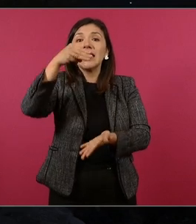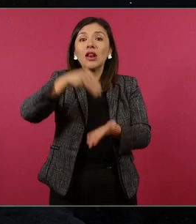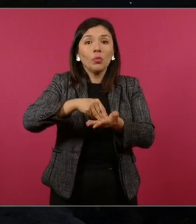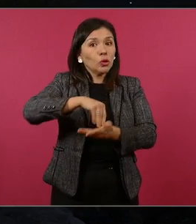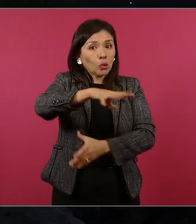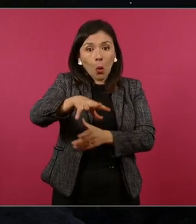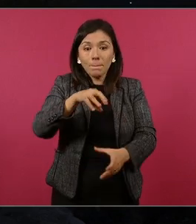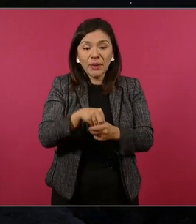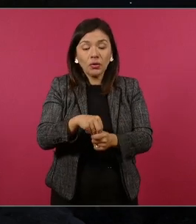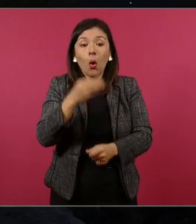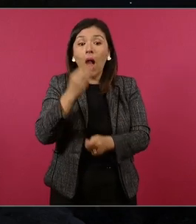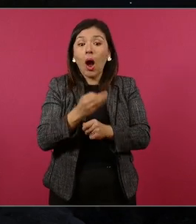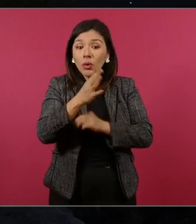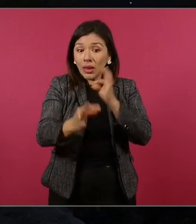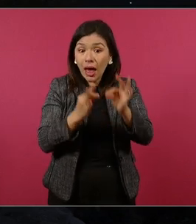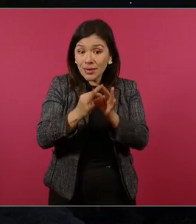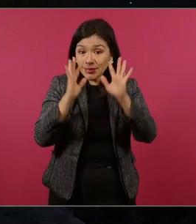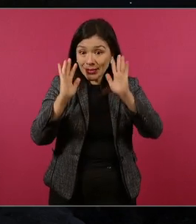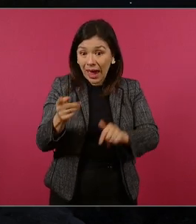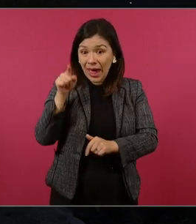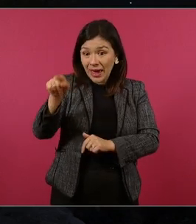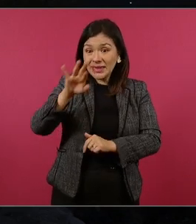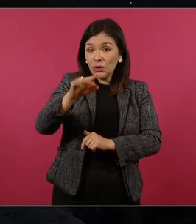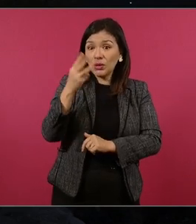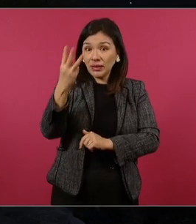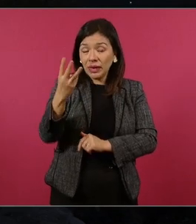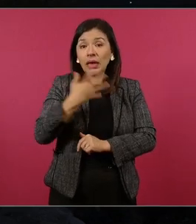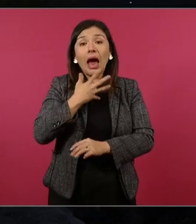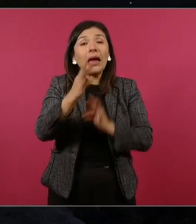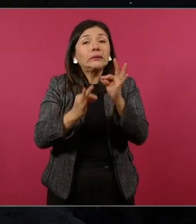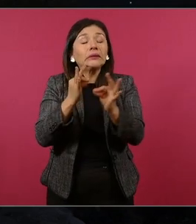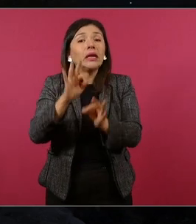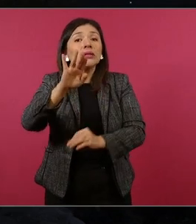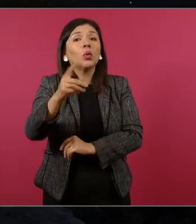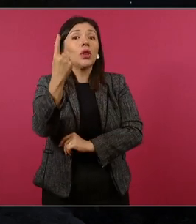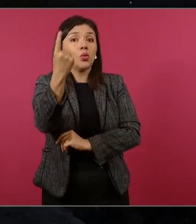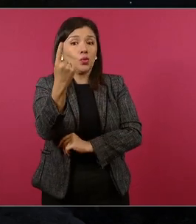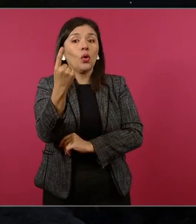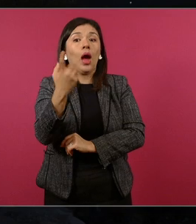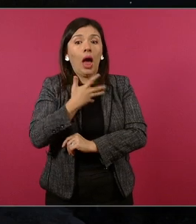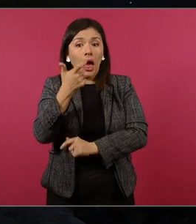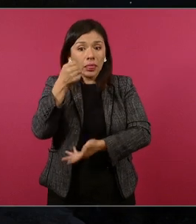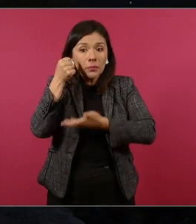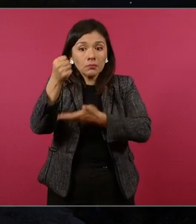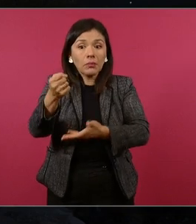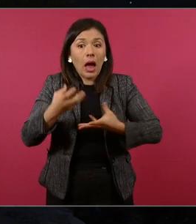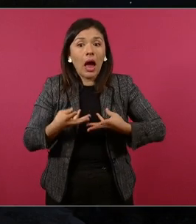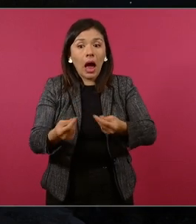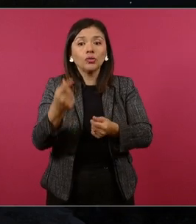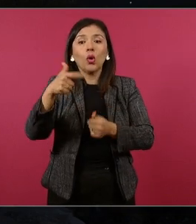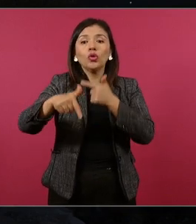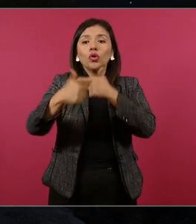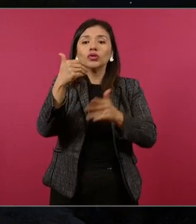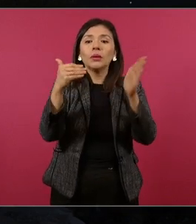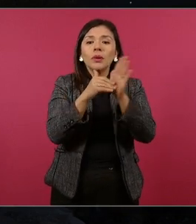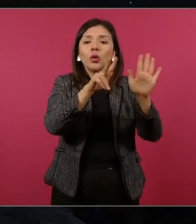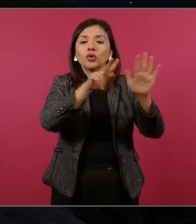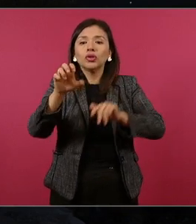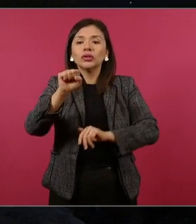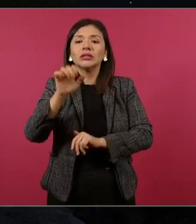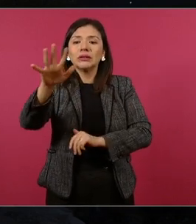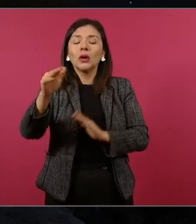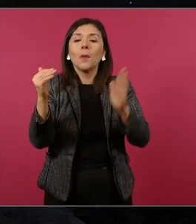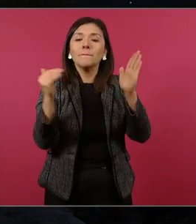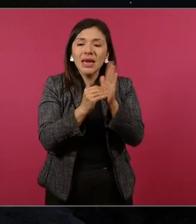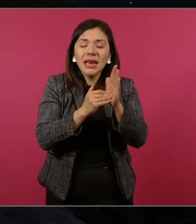total hemos concluido de esta 53 ya 51 con una inversión de 12,865